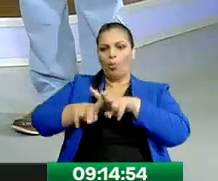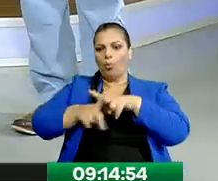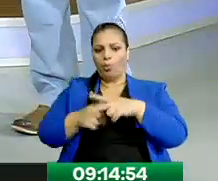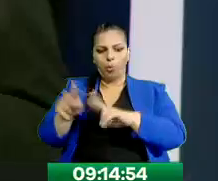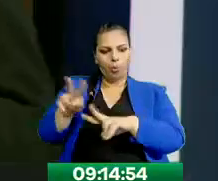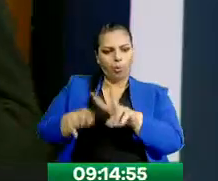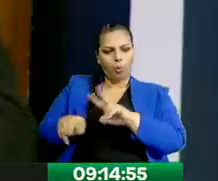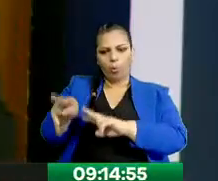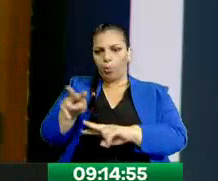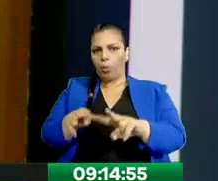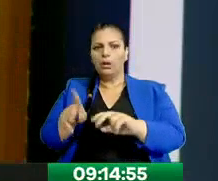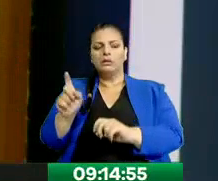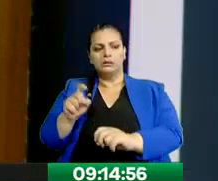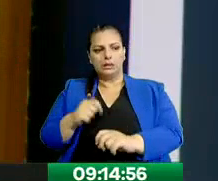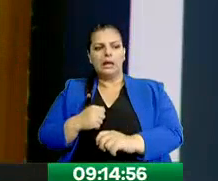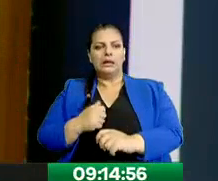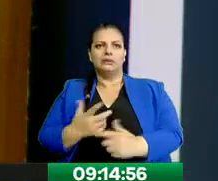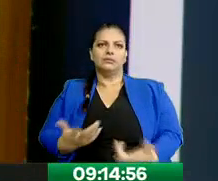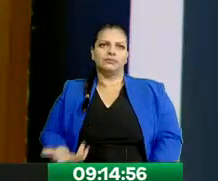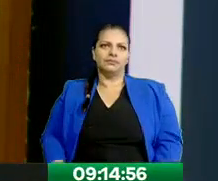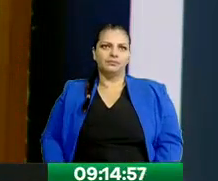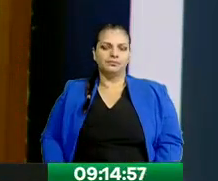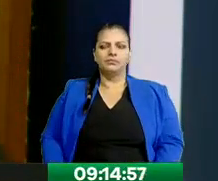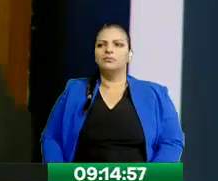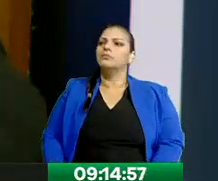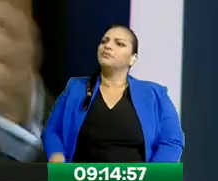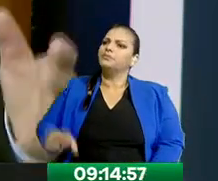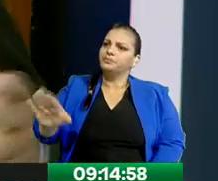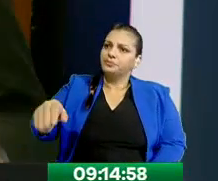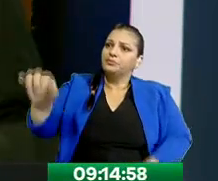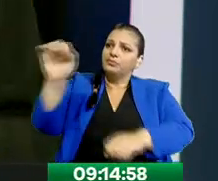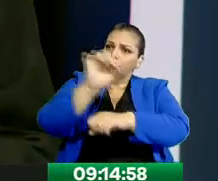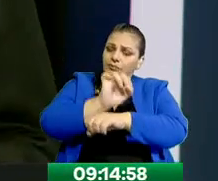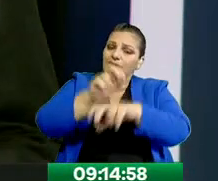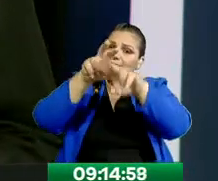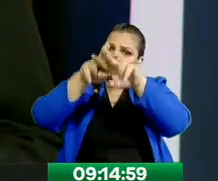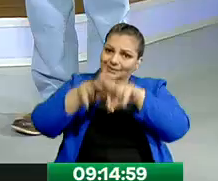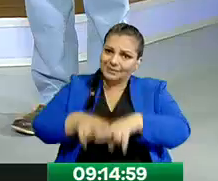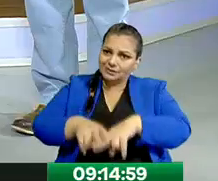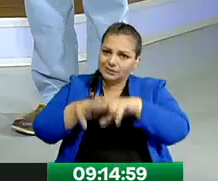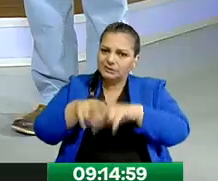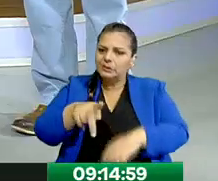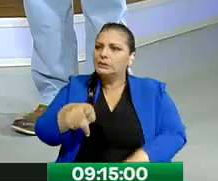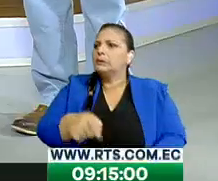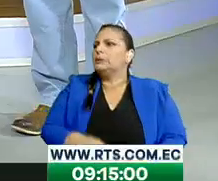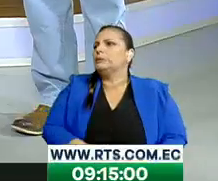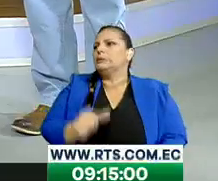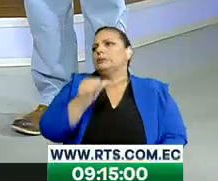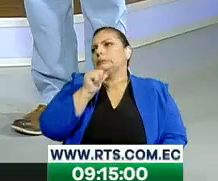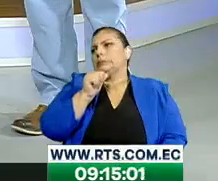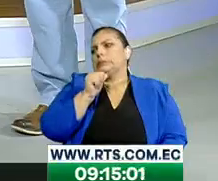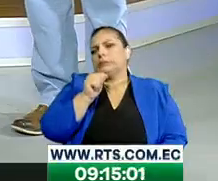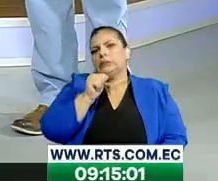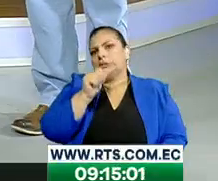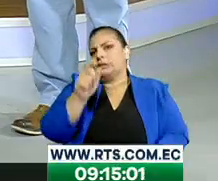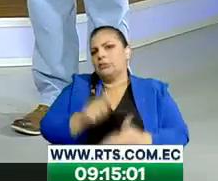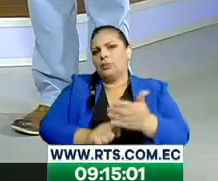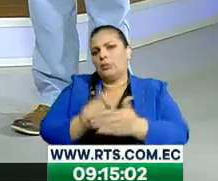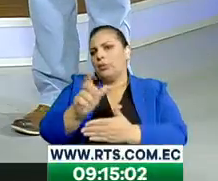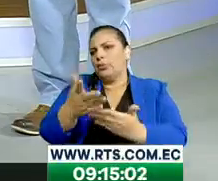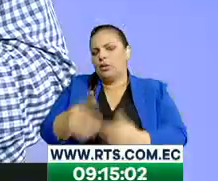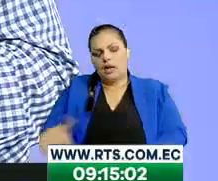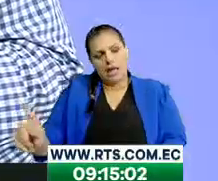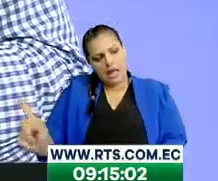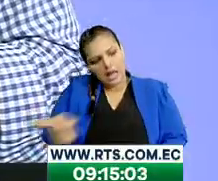¿a cuántas revisiones tengo que someterme? O si no paso la primera, no paso la segunda, ¿hasta cuántas puedo pasar? Bueno, de acuerdo a los parámetros que nos ha dado la Autoridad de